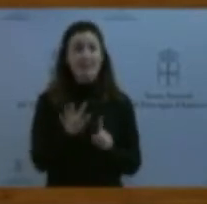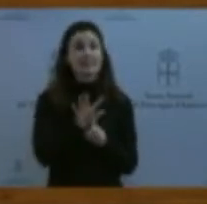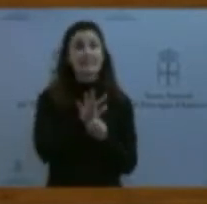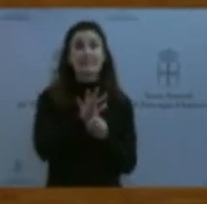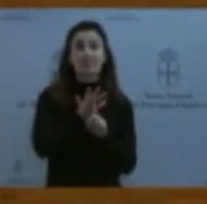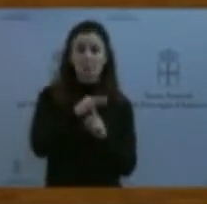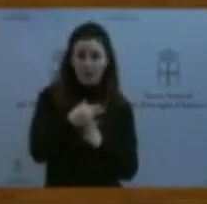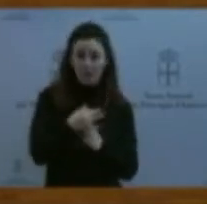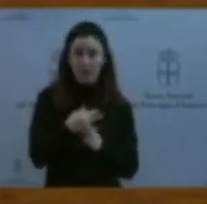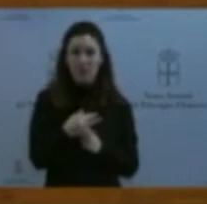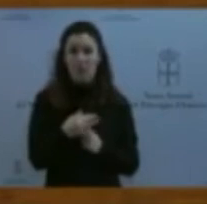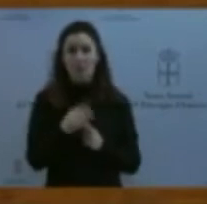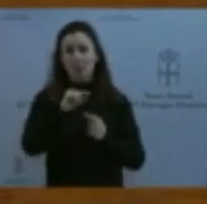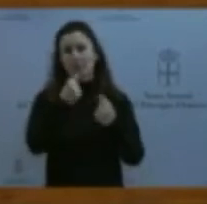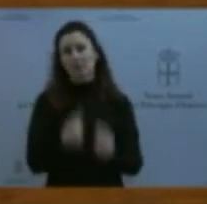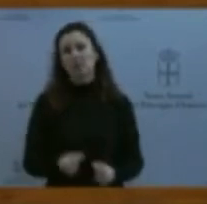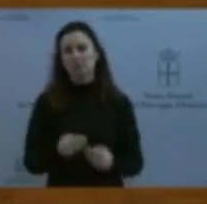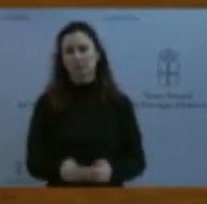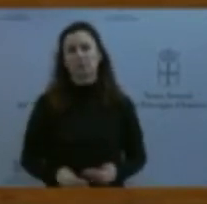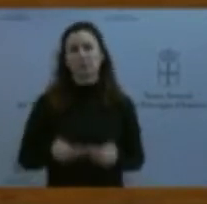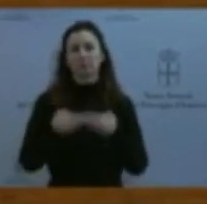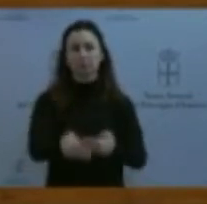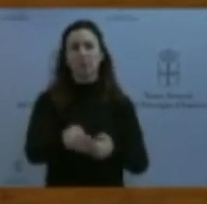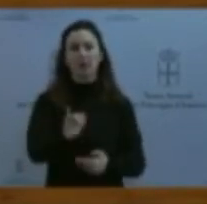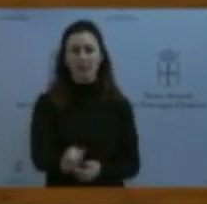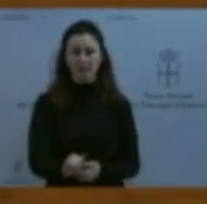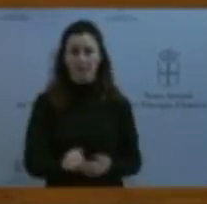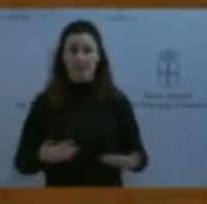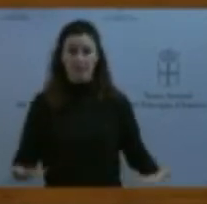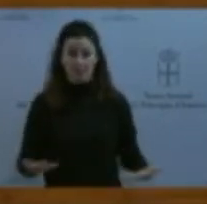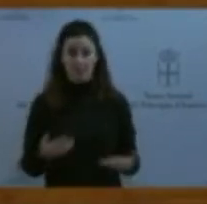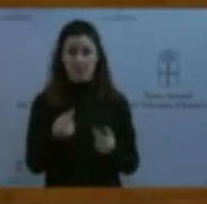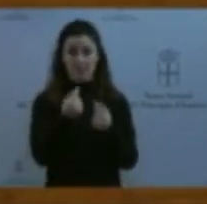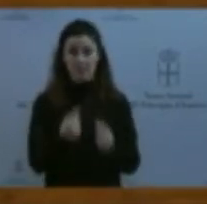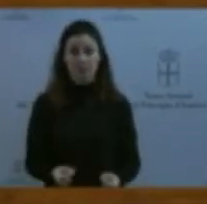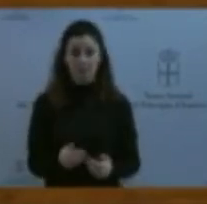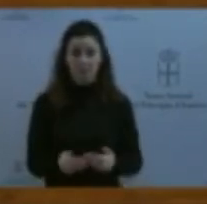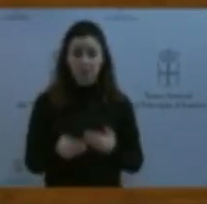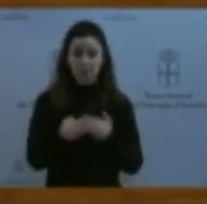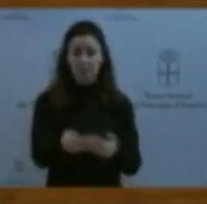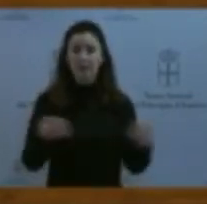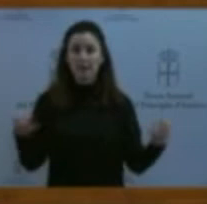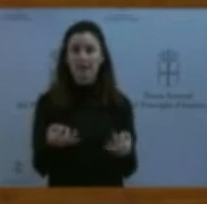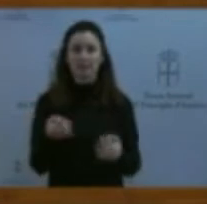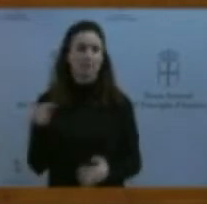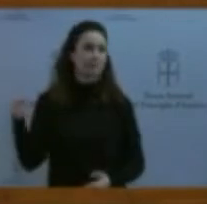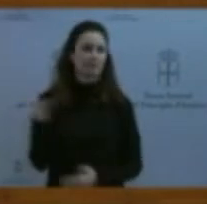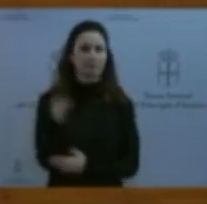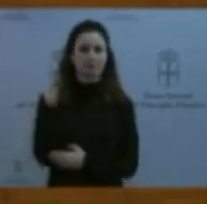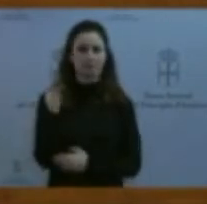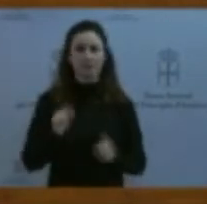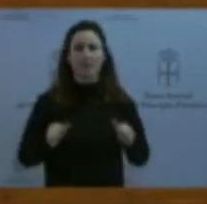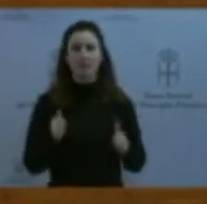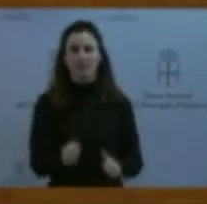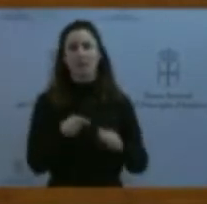¿no? Prórroga presupuestaria que pues, obliga prácticamente al inicio de todas las gestiones correspondientes, sobre todo